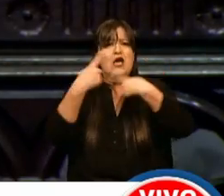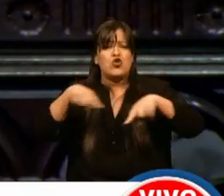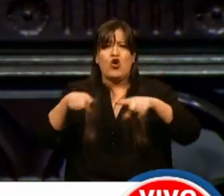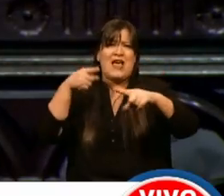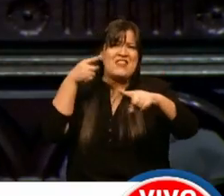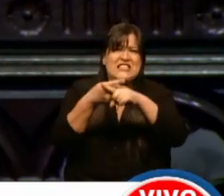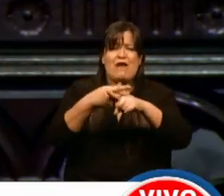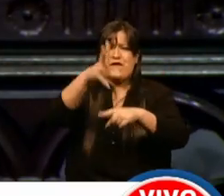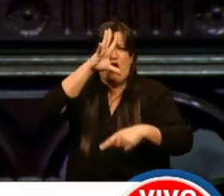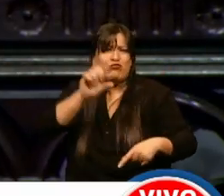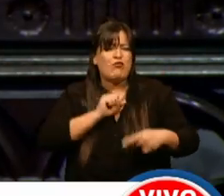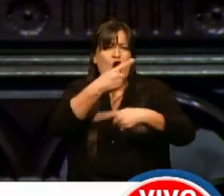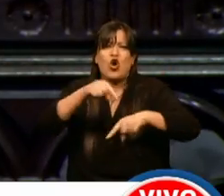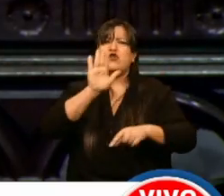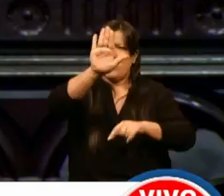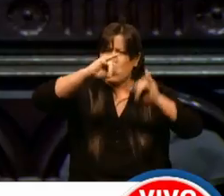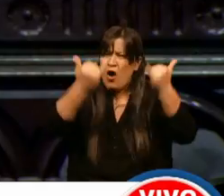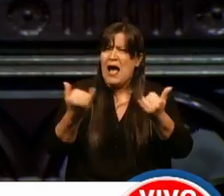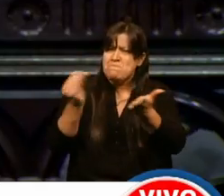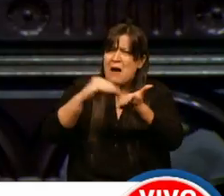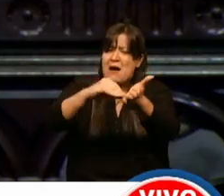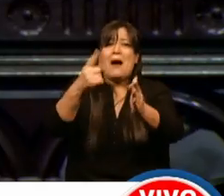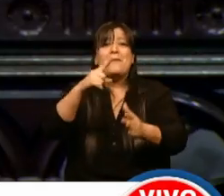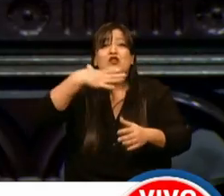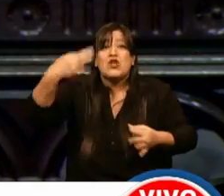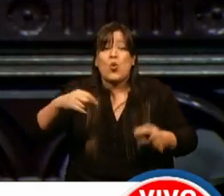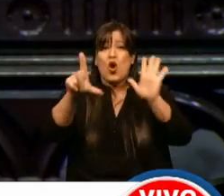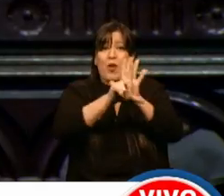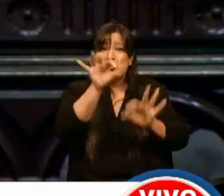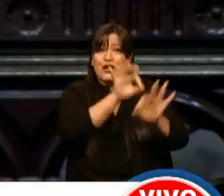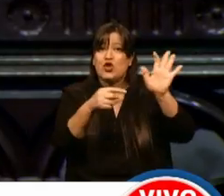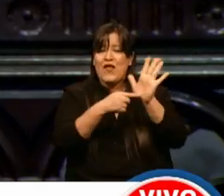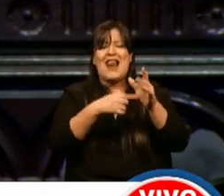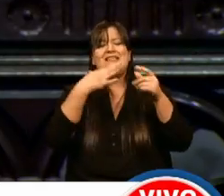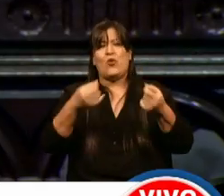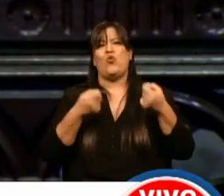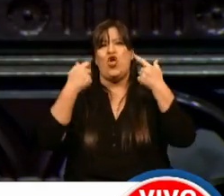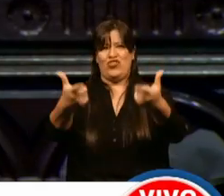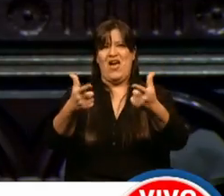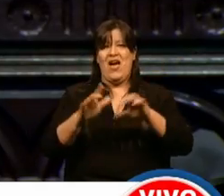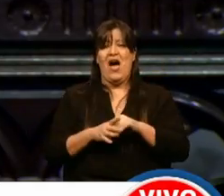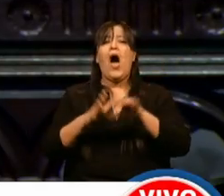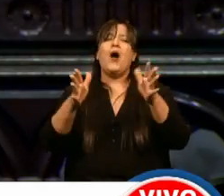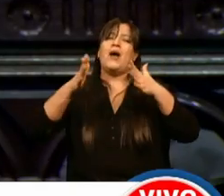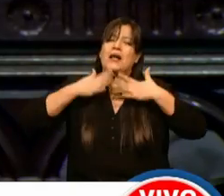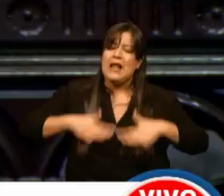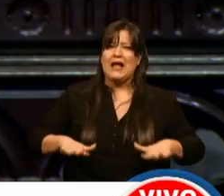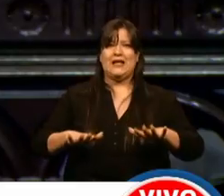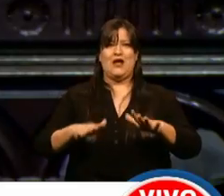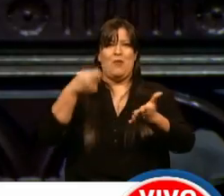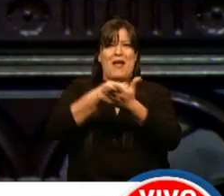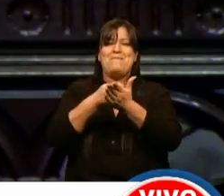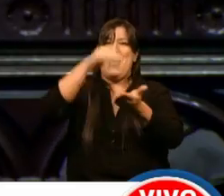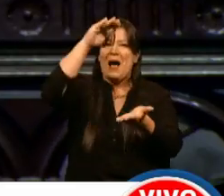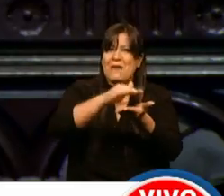por delante pero esto le puedo asegurar que a millones de argentinas y argentinos les tras no sólo un gran respiro sino la